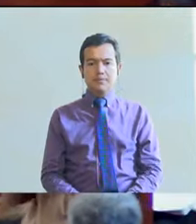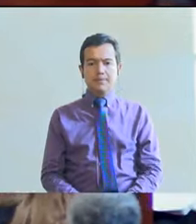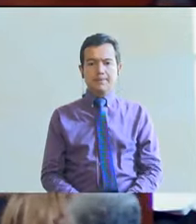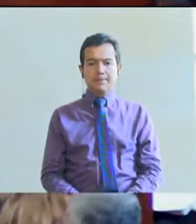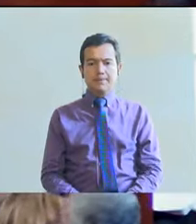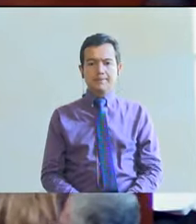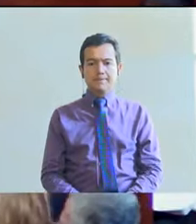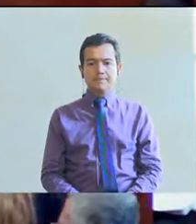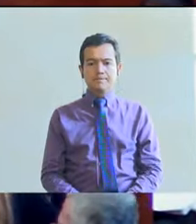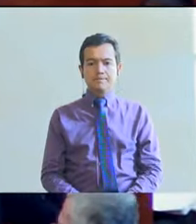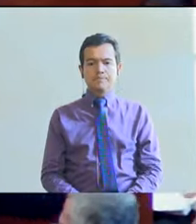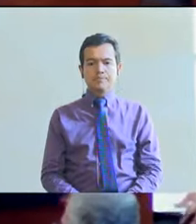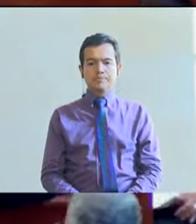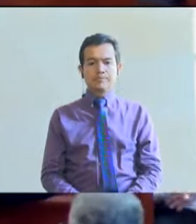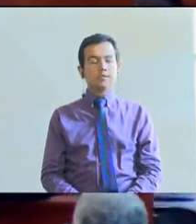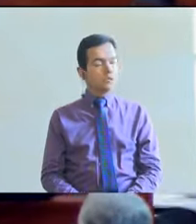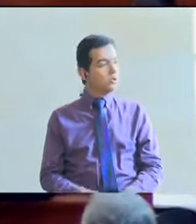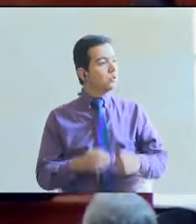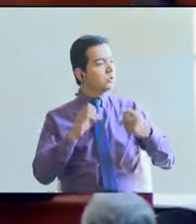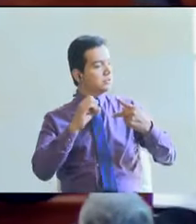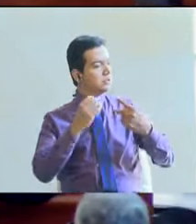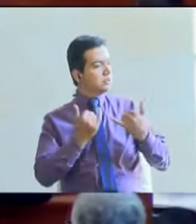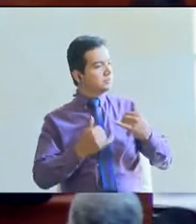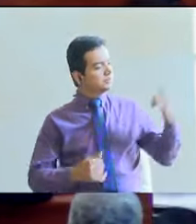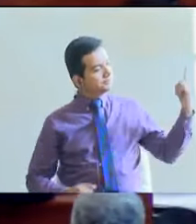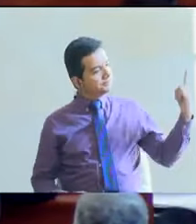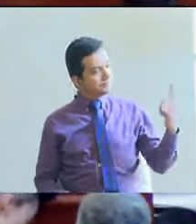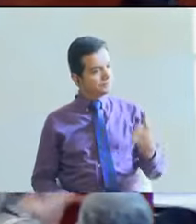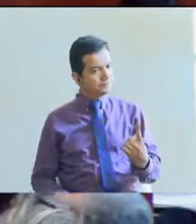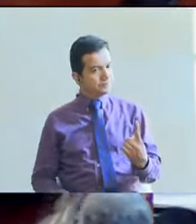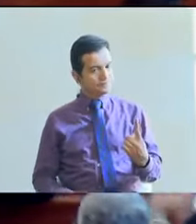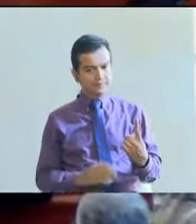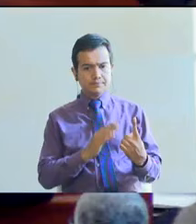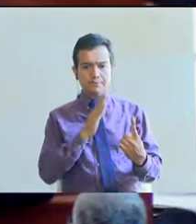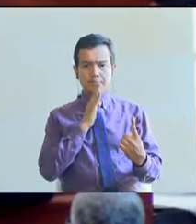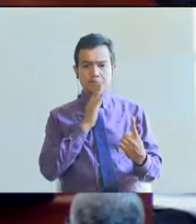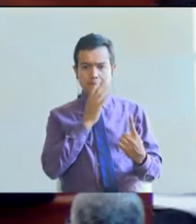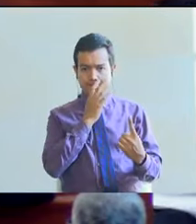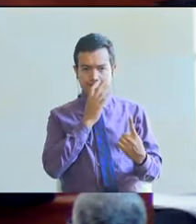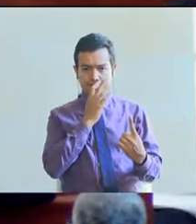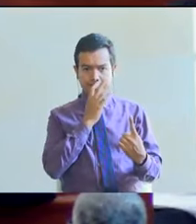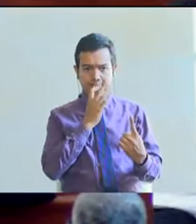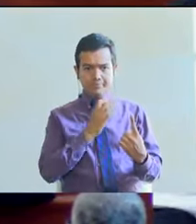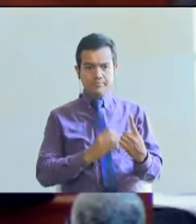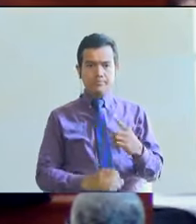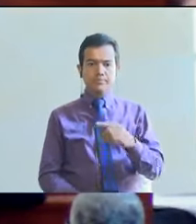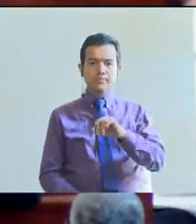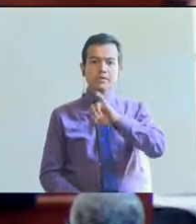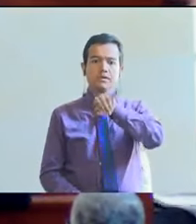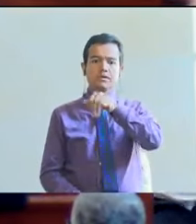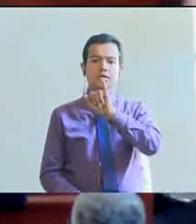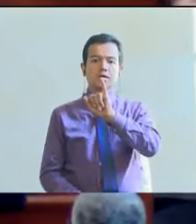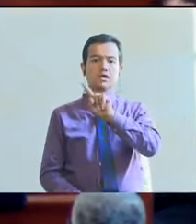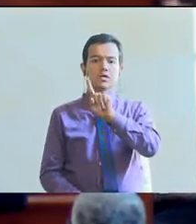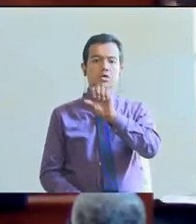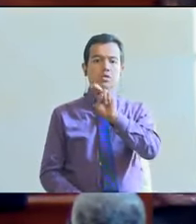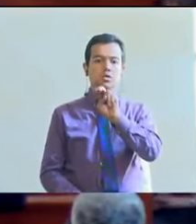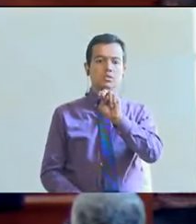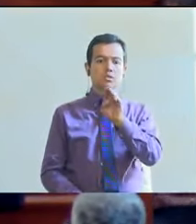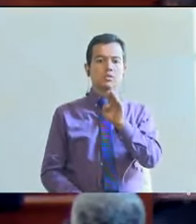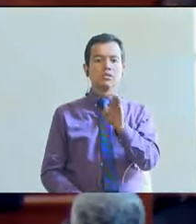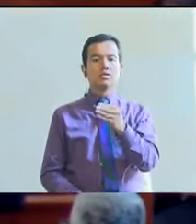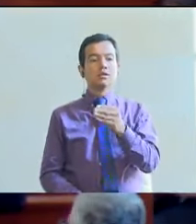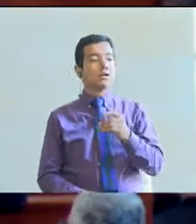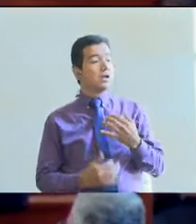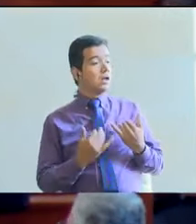gracias tiene la palabra delson guarte alcalde del limón en el estado de